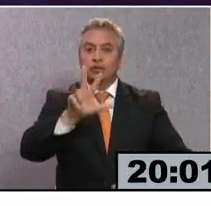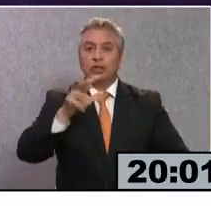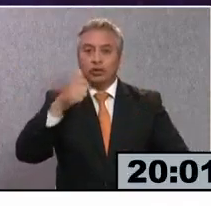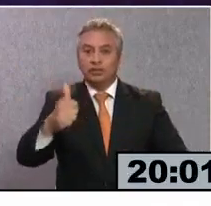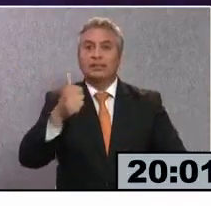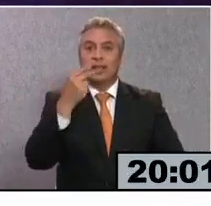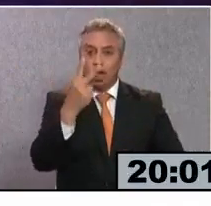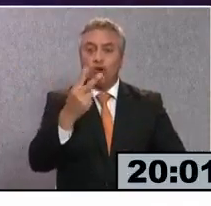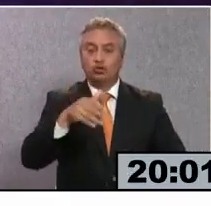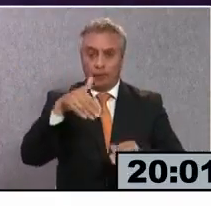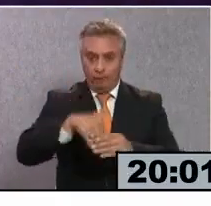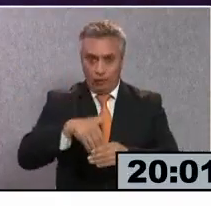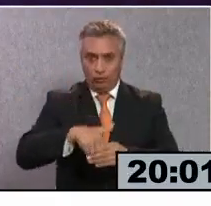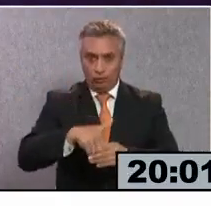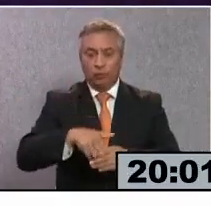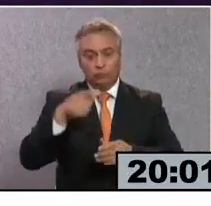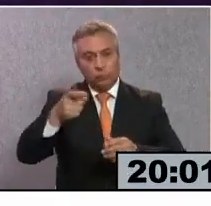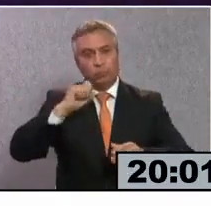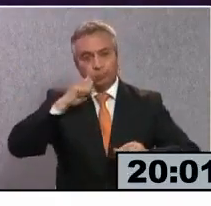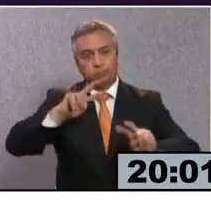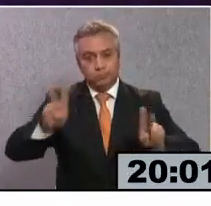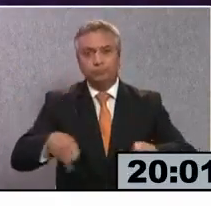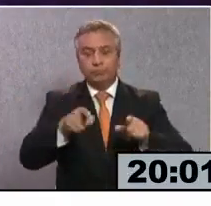8.862 votos, correspondiente al